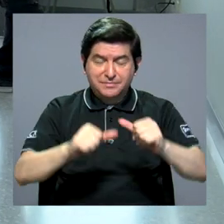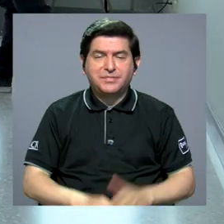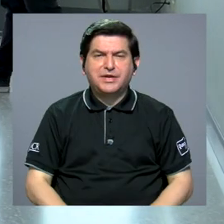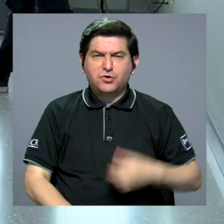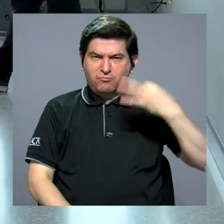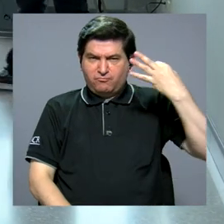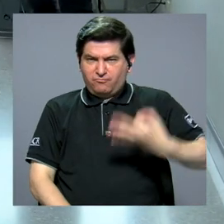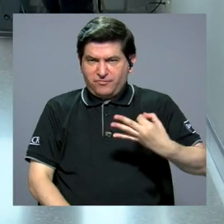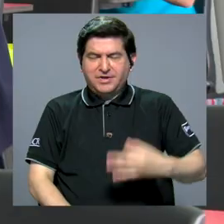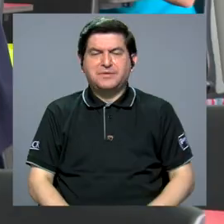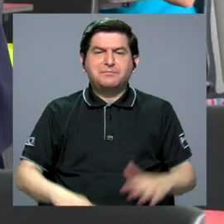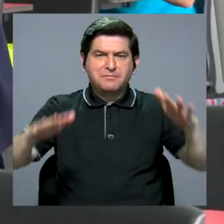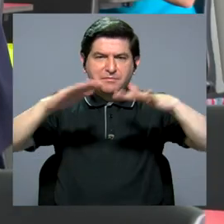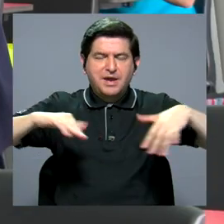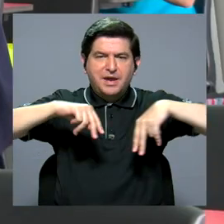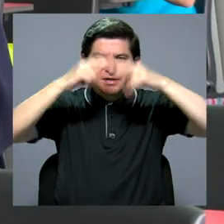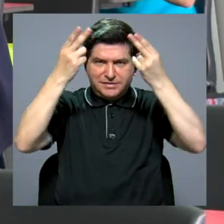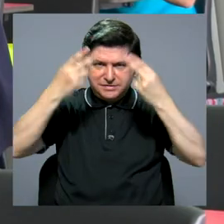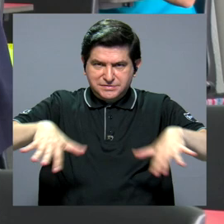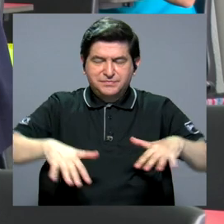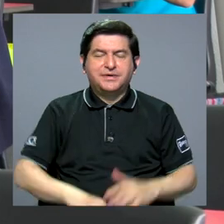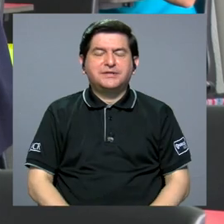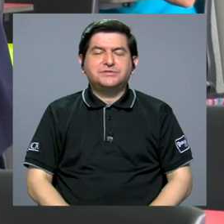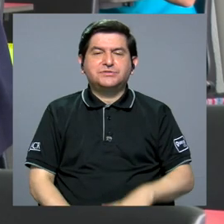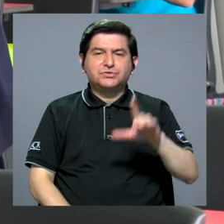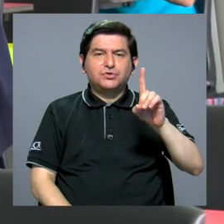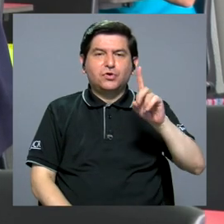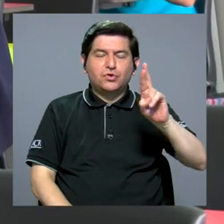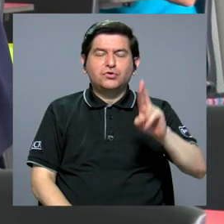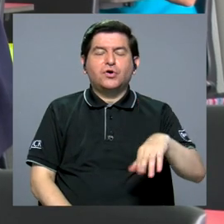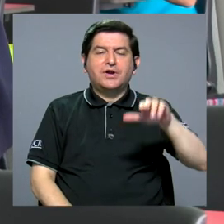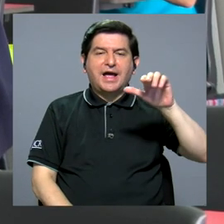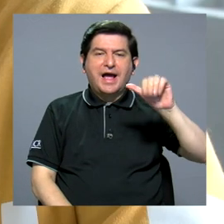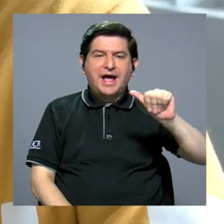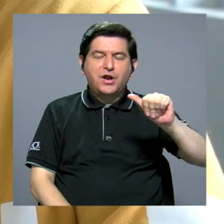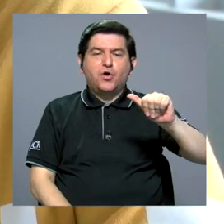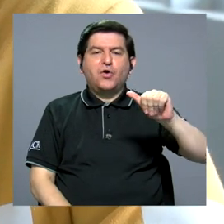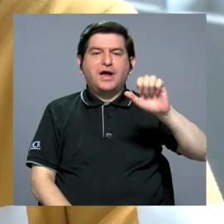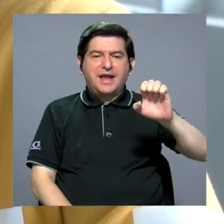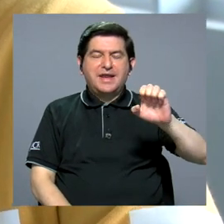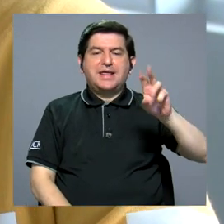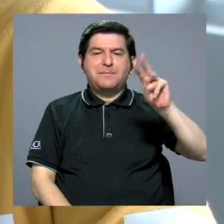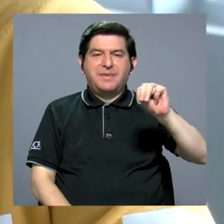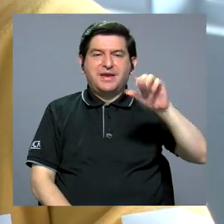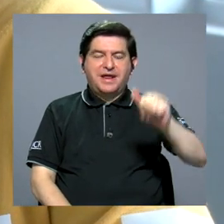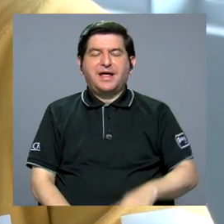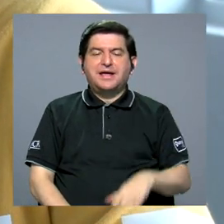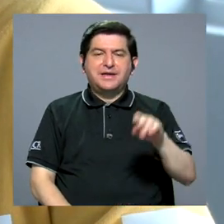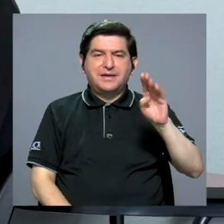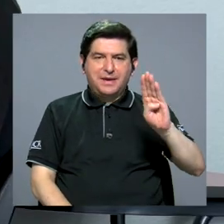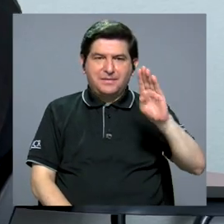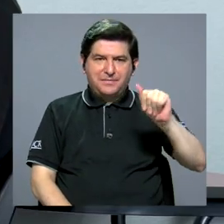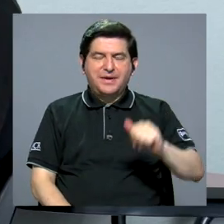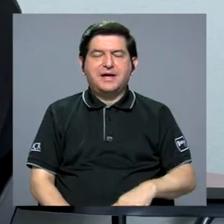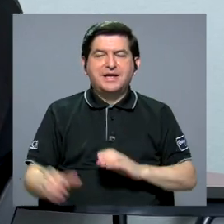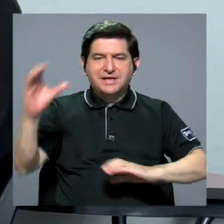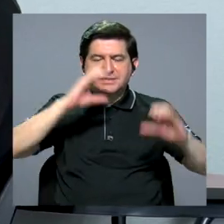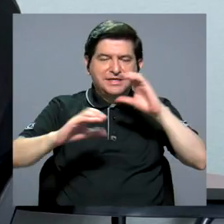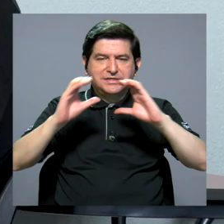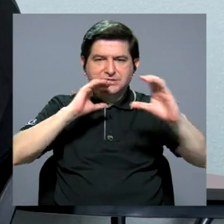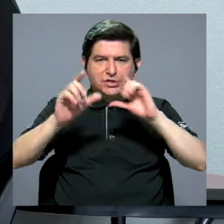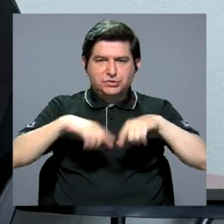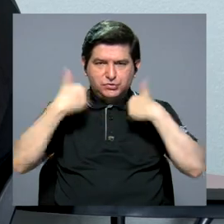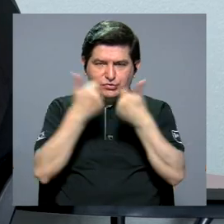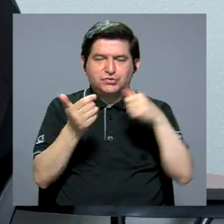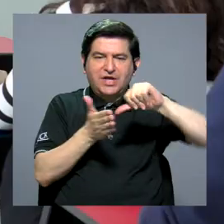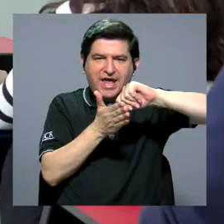seguir hacia una consolidación de los espacios virtuales. El doctor Aarón Elí Mena Araya es bachiller en Ciencias de la